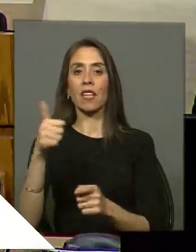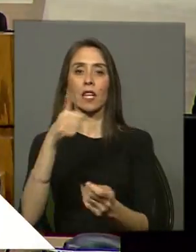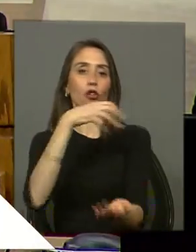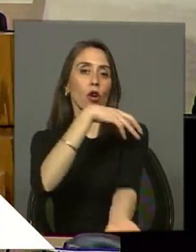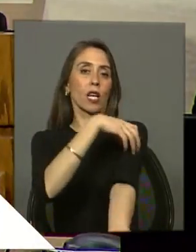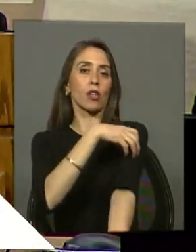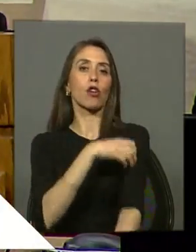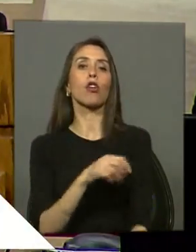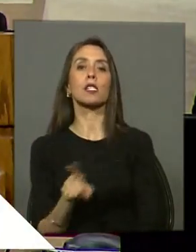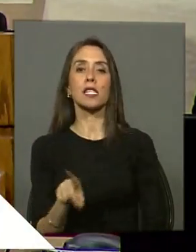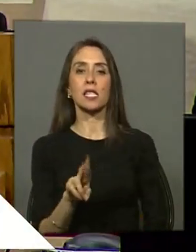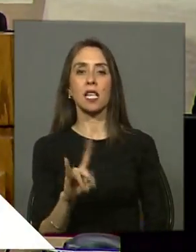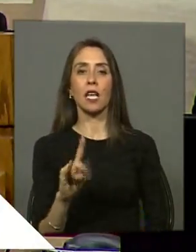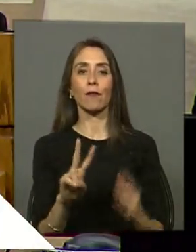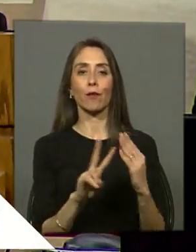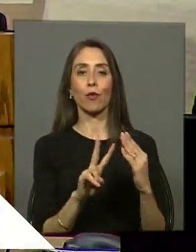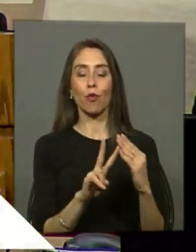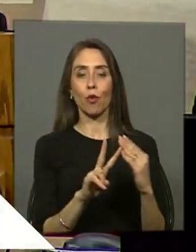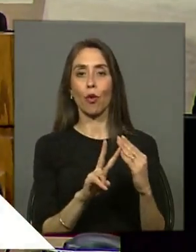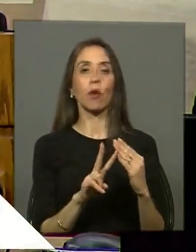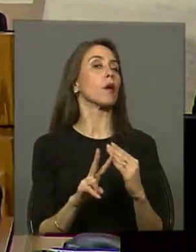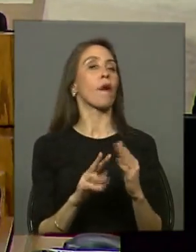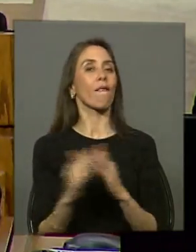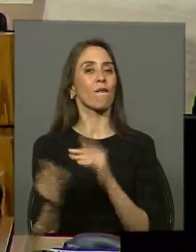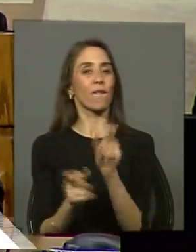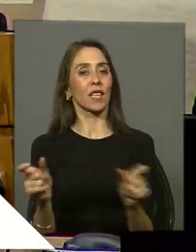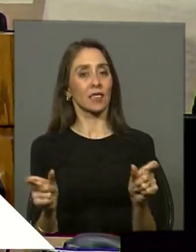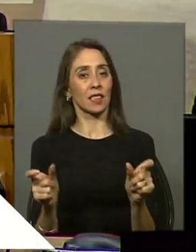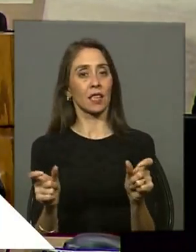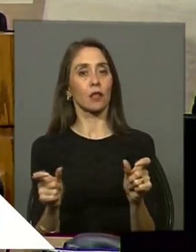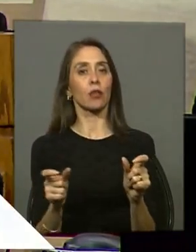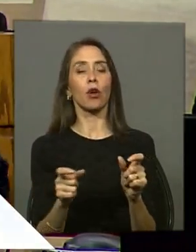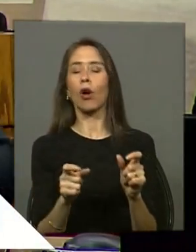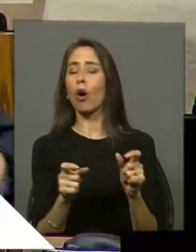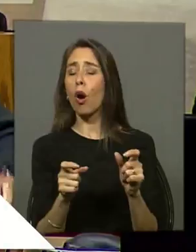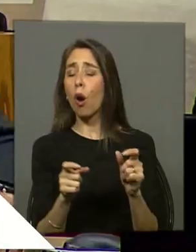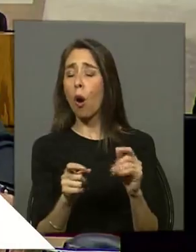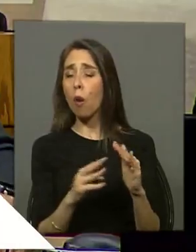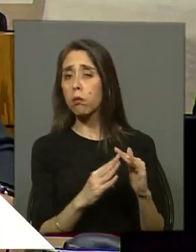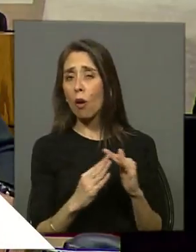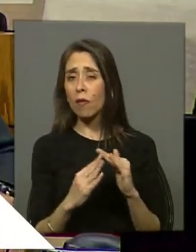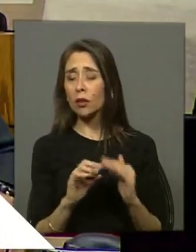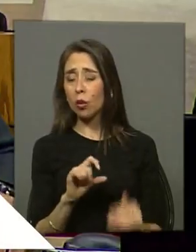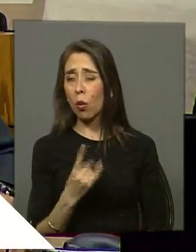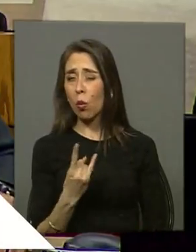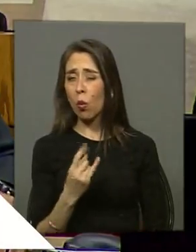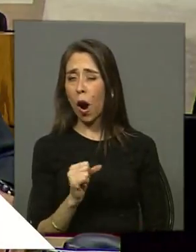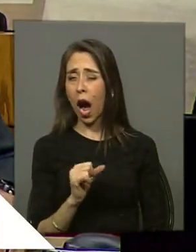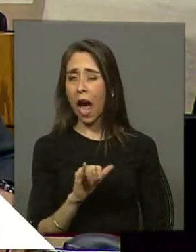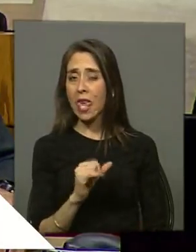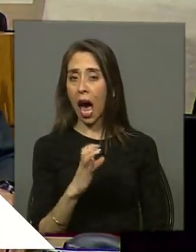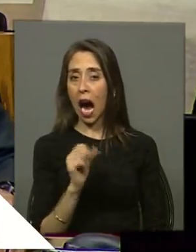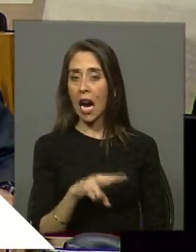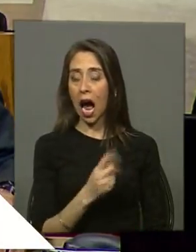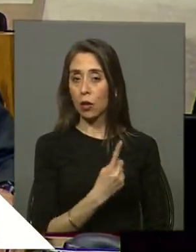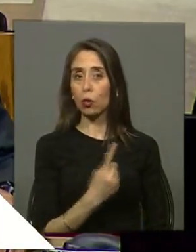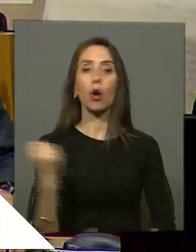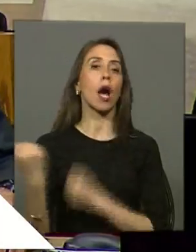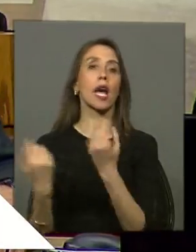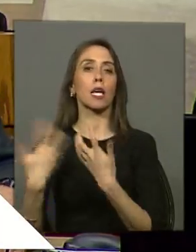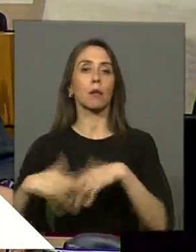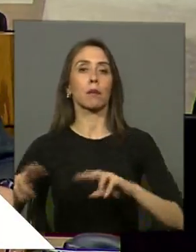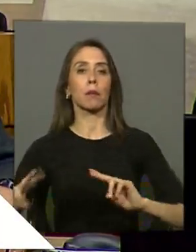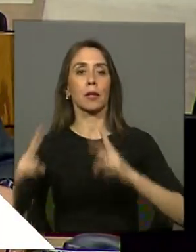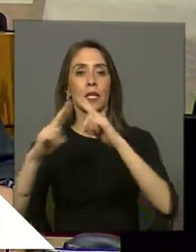propósito de la disputa que tienen los vecinos de la población Guañacagua 1 con la empresa constructora Guzmán y